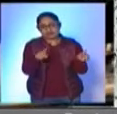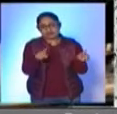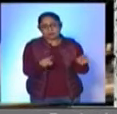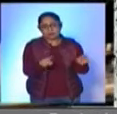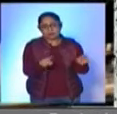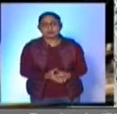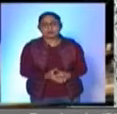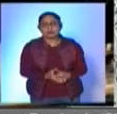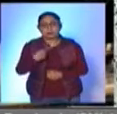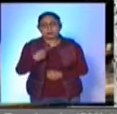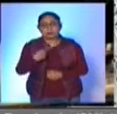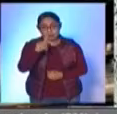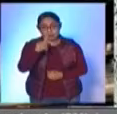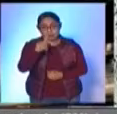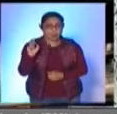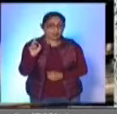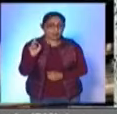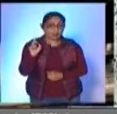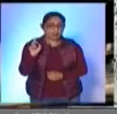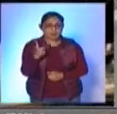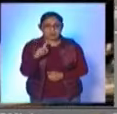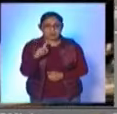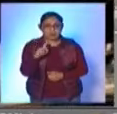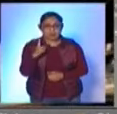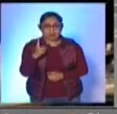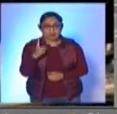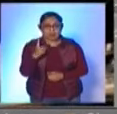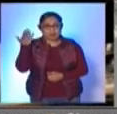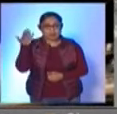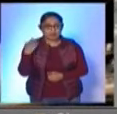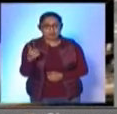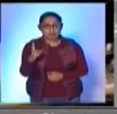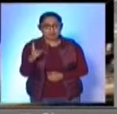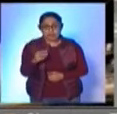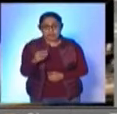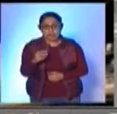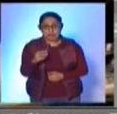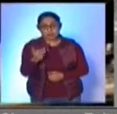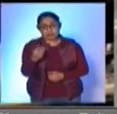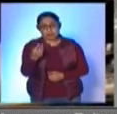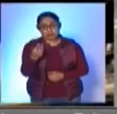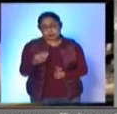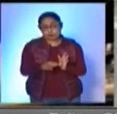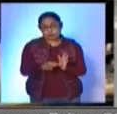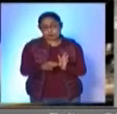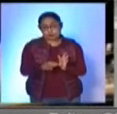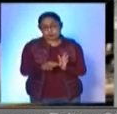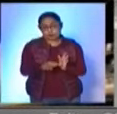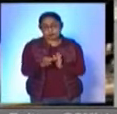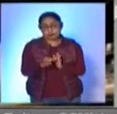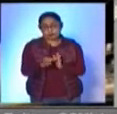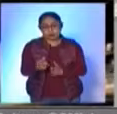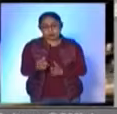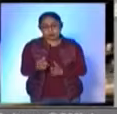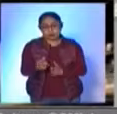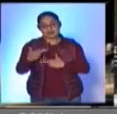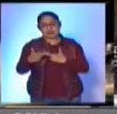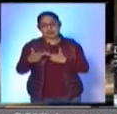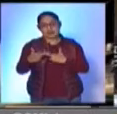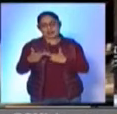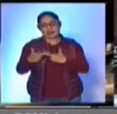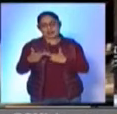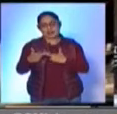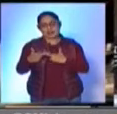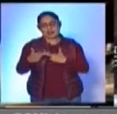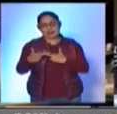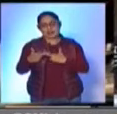de estar en diciembre, principios de diciembre, en 13 puntos, que nos regresó al semáforo amarillo,